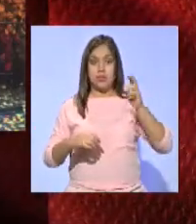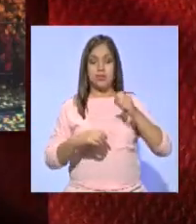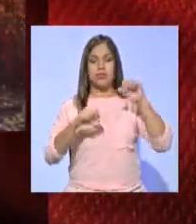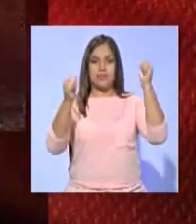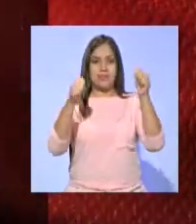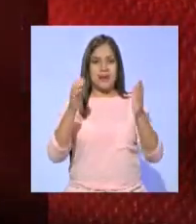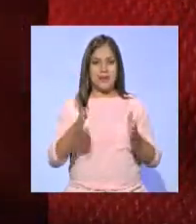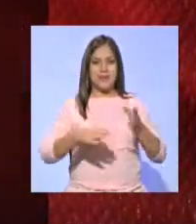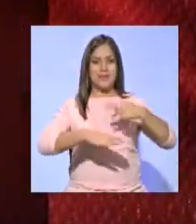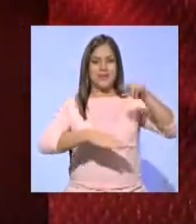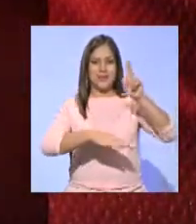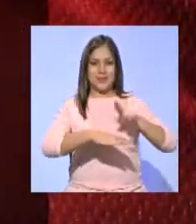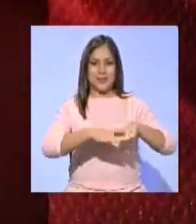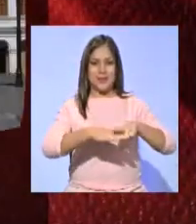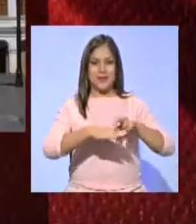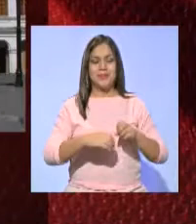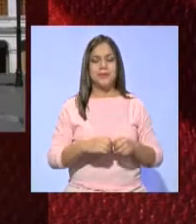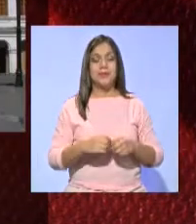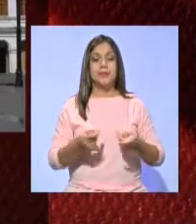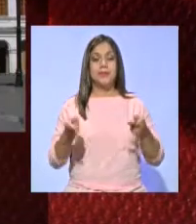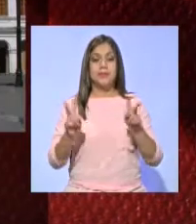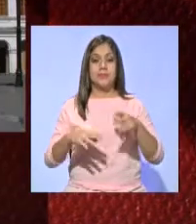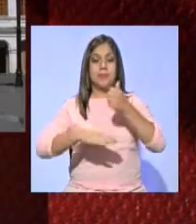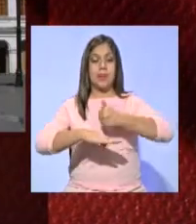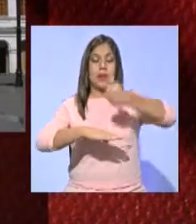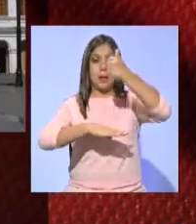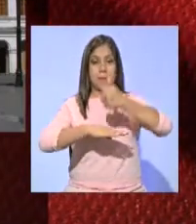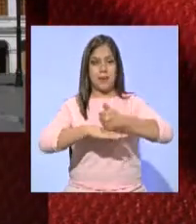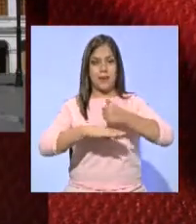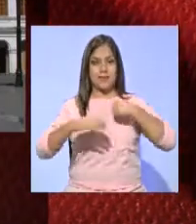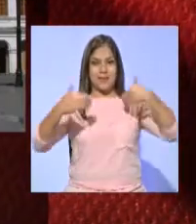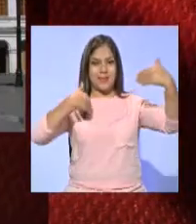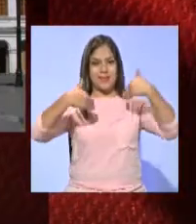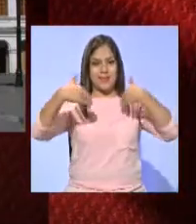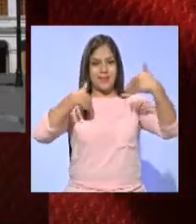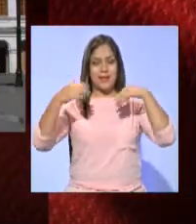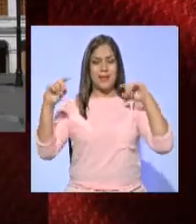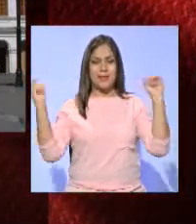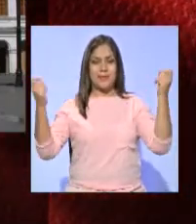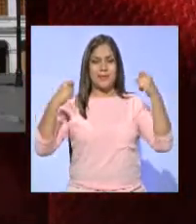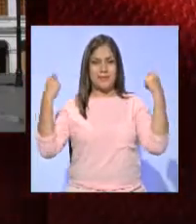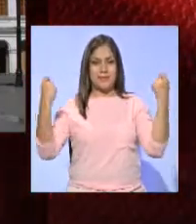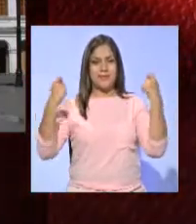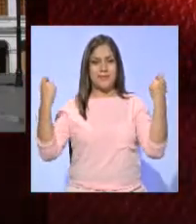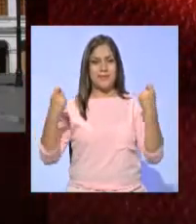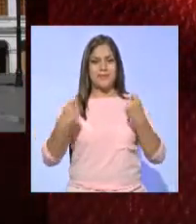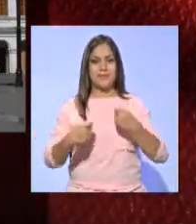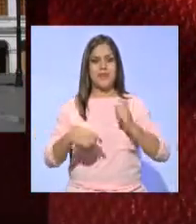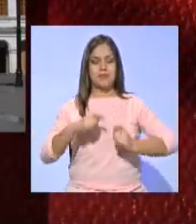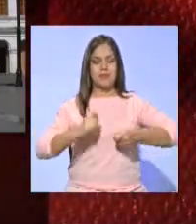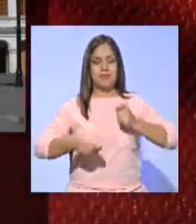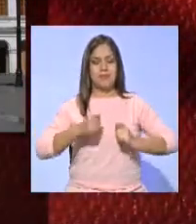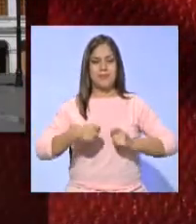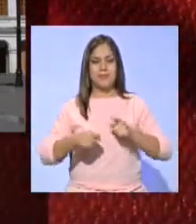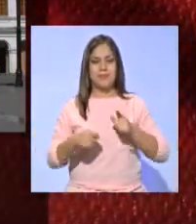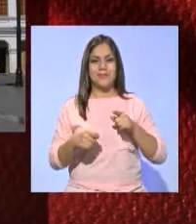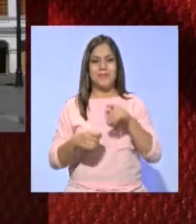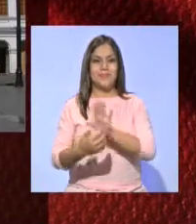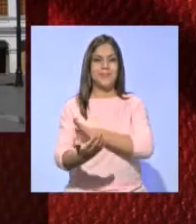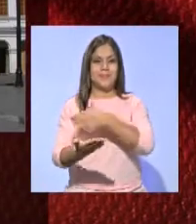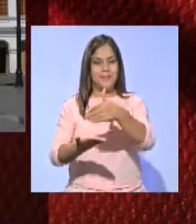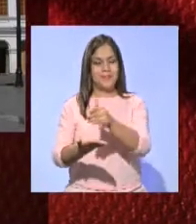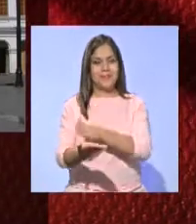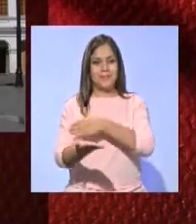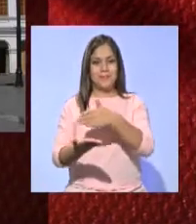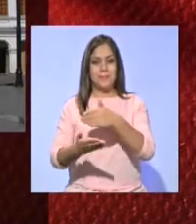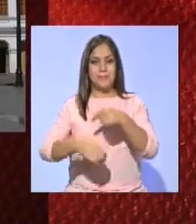nacionales. Por otro lado, en la Plaza del Teatro se realizará la fiesta donde la cumbia será la protagonista. Esto